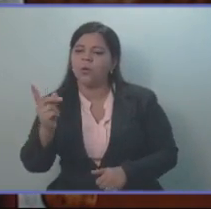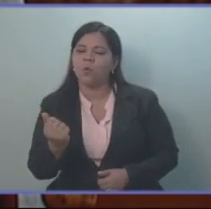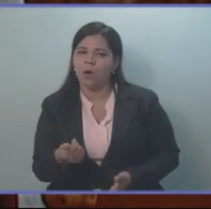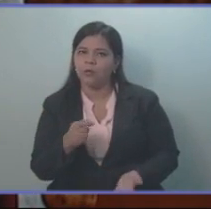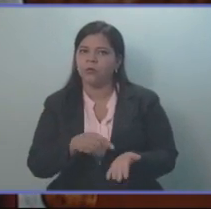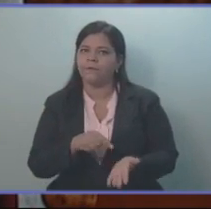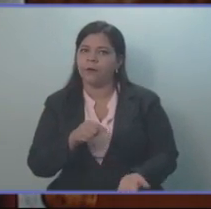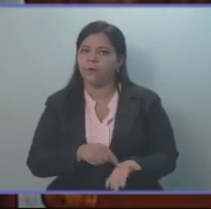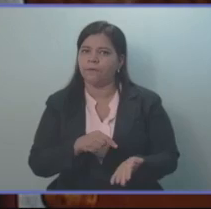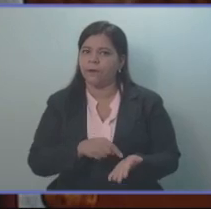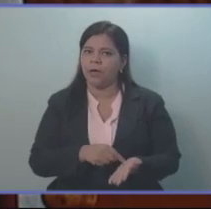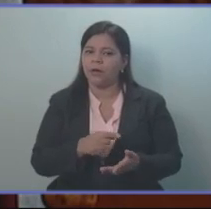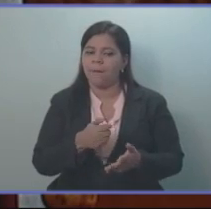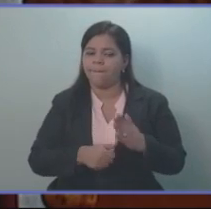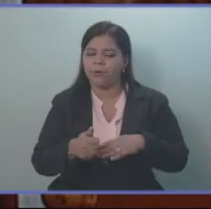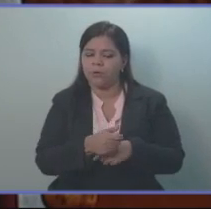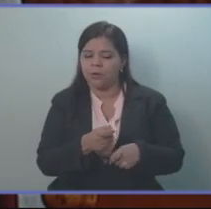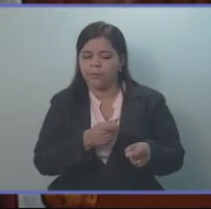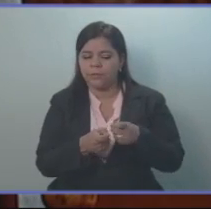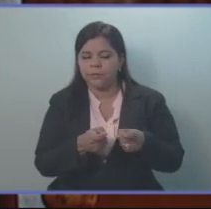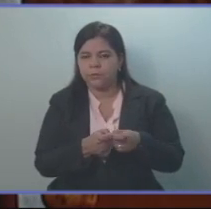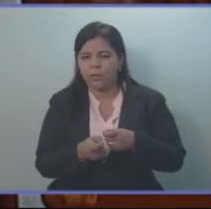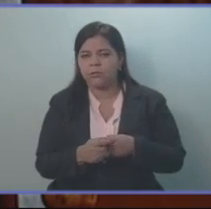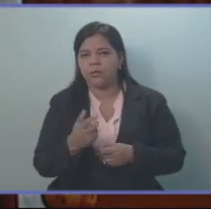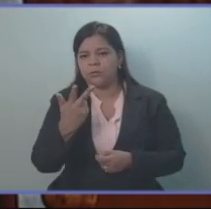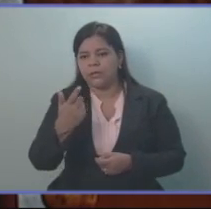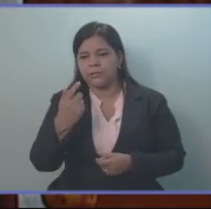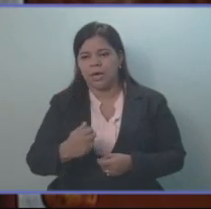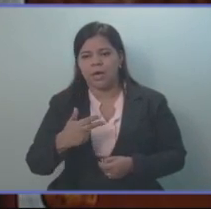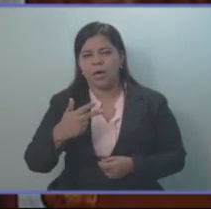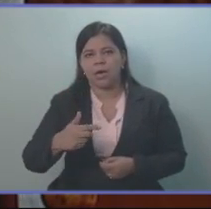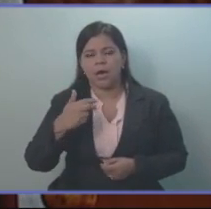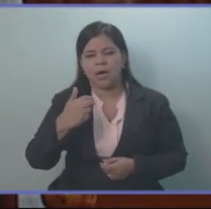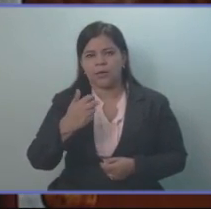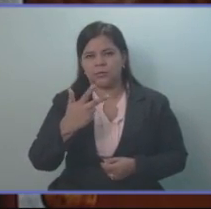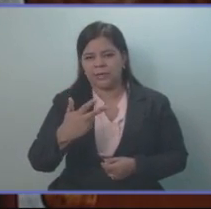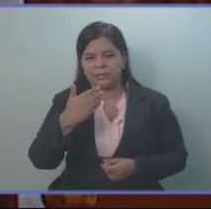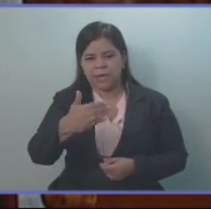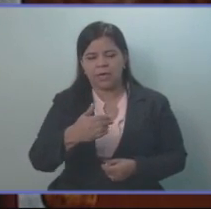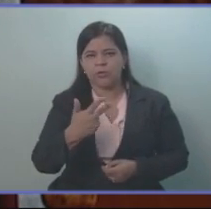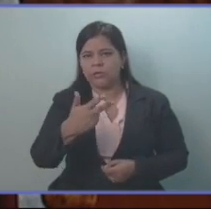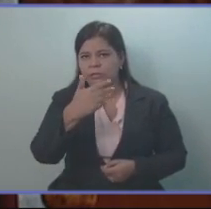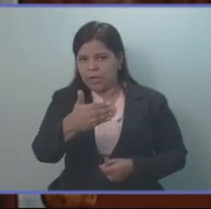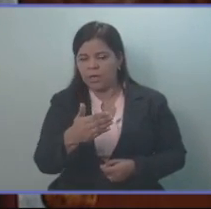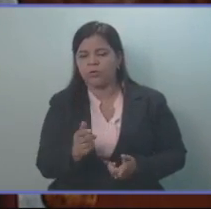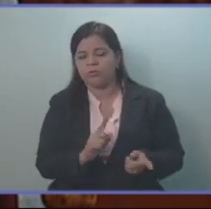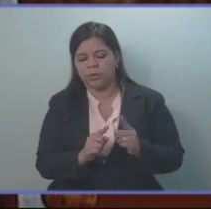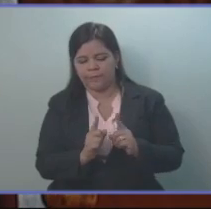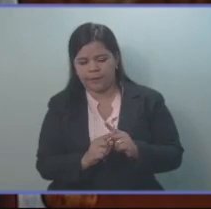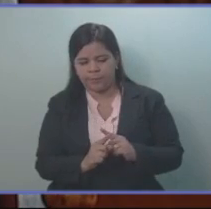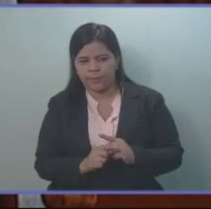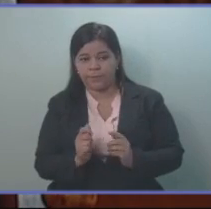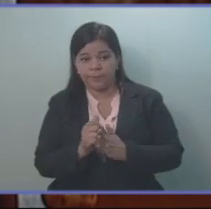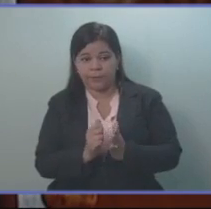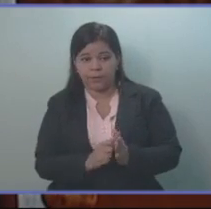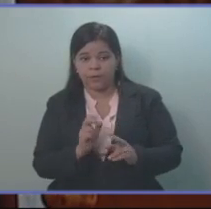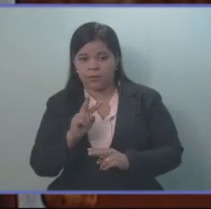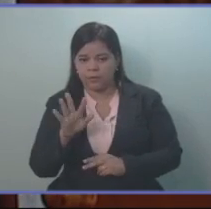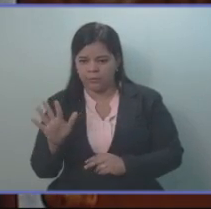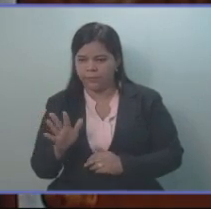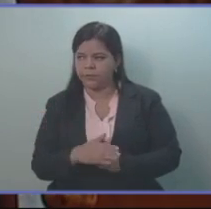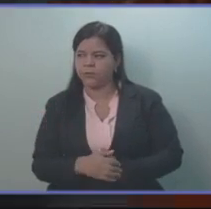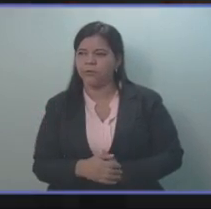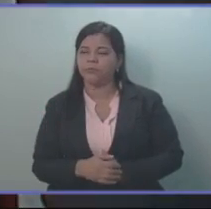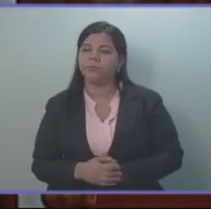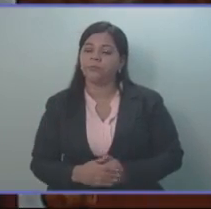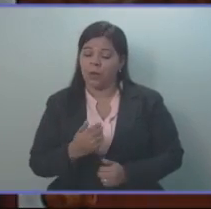de la cartera, el cual será revisado cada 3 años. Falsedad de información, artículo 25.